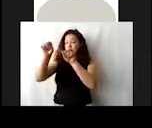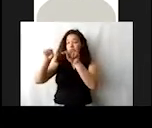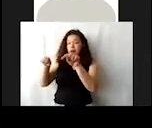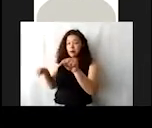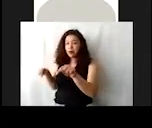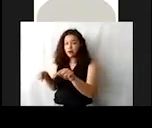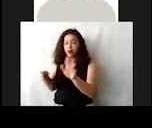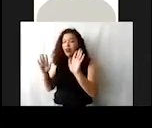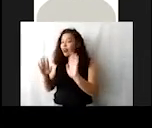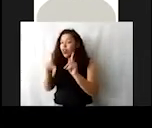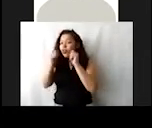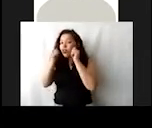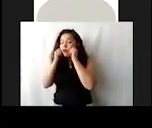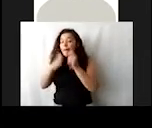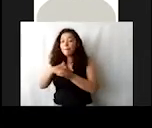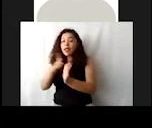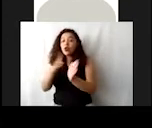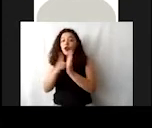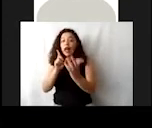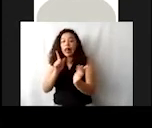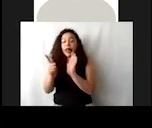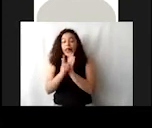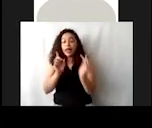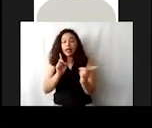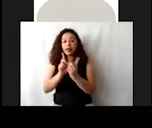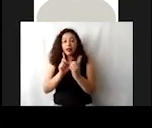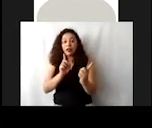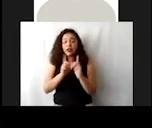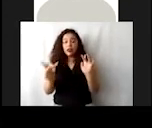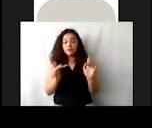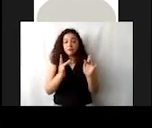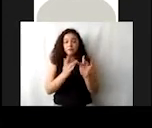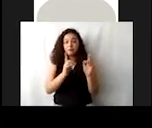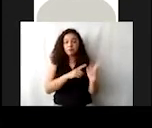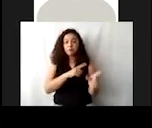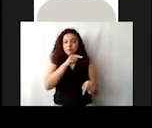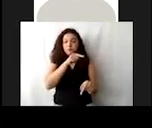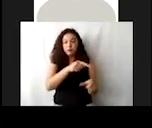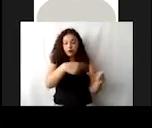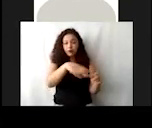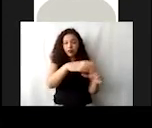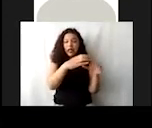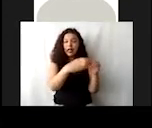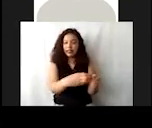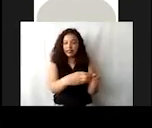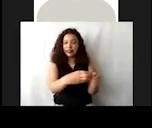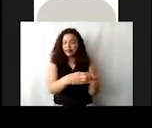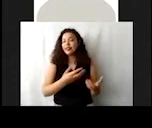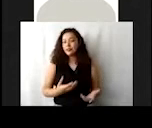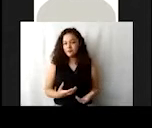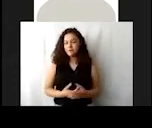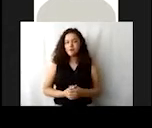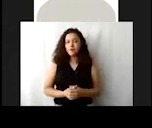pero en el caso de las sucursales que tengan que cumplir obligaciones fiscales, pues su domicilio será respecto de